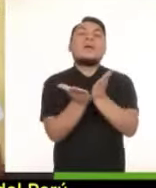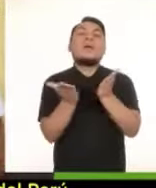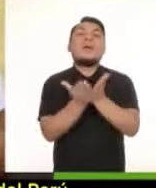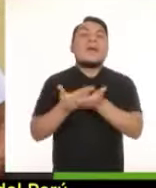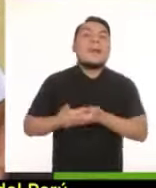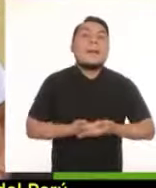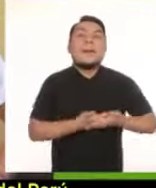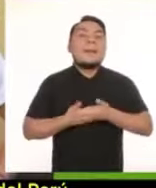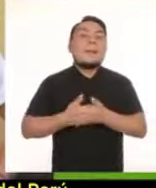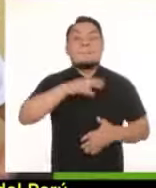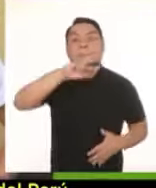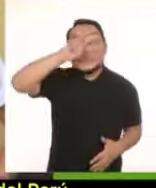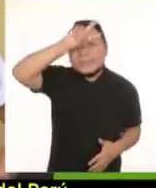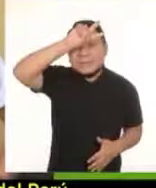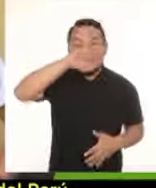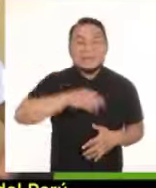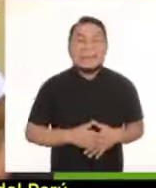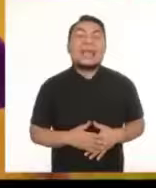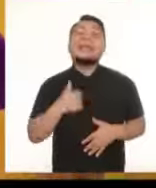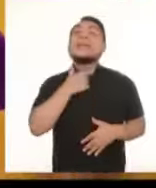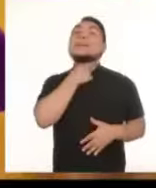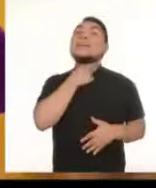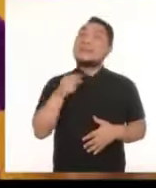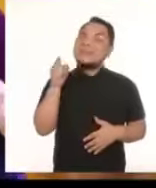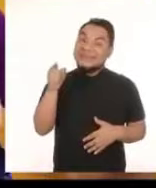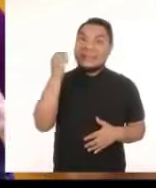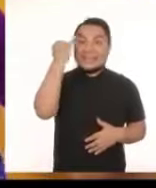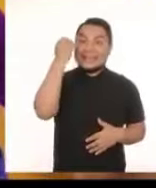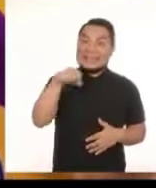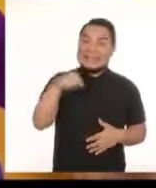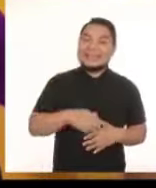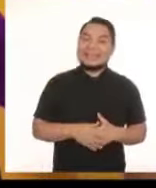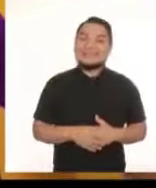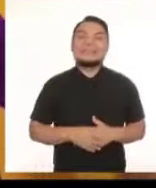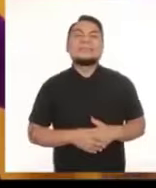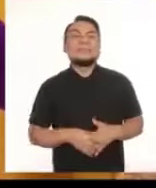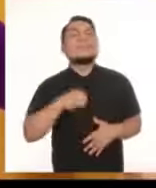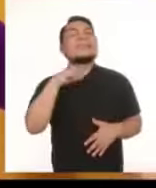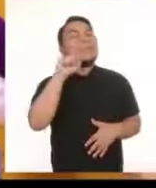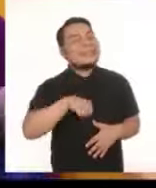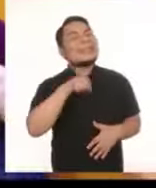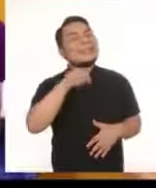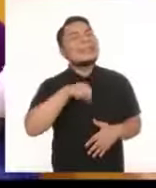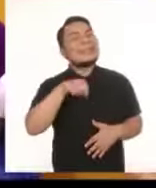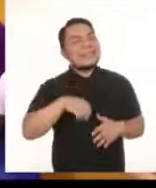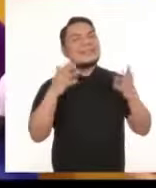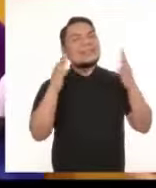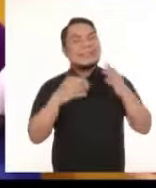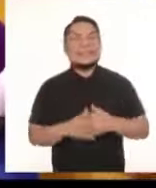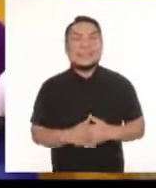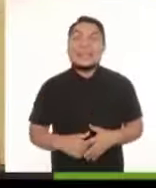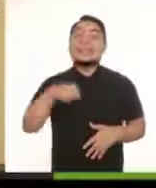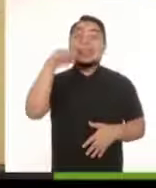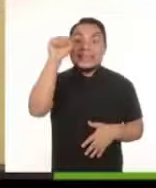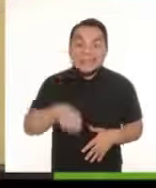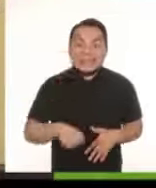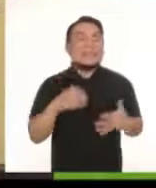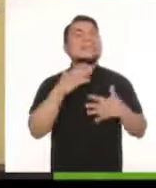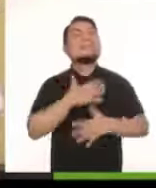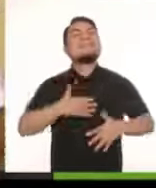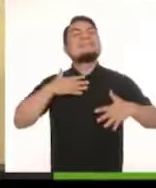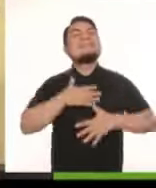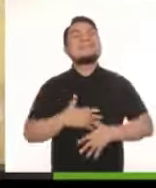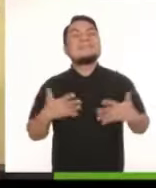los PRITE del Perú. ¡Me encanta la idea, Daniel! ¡Sí!